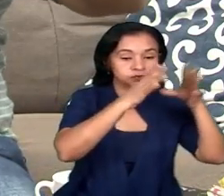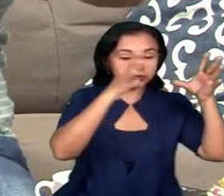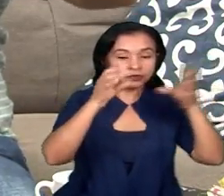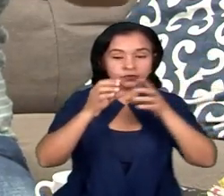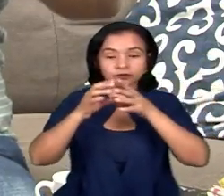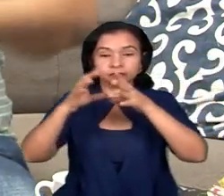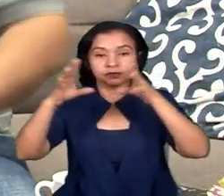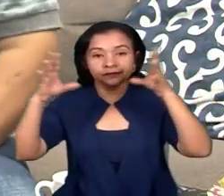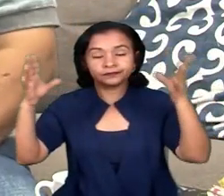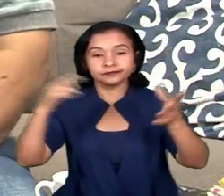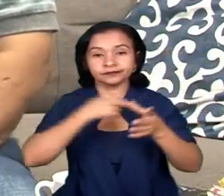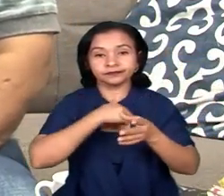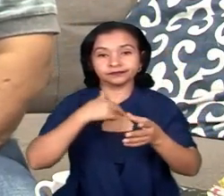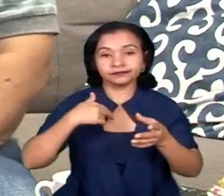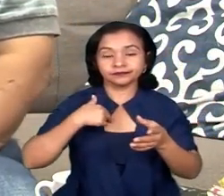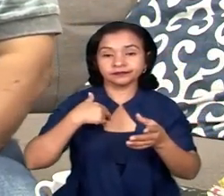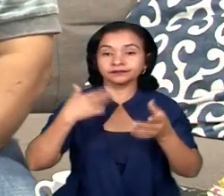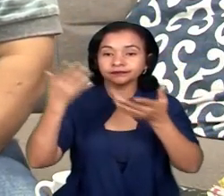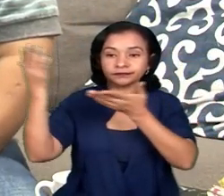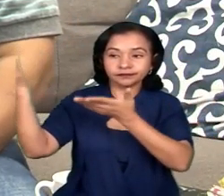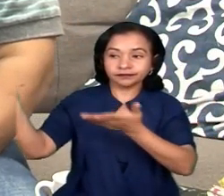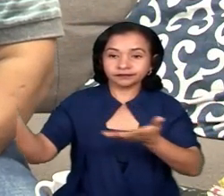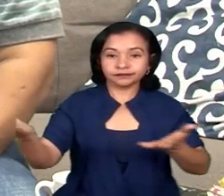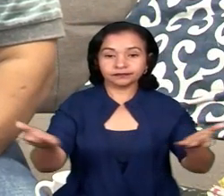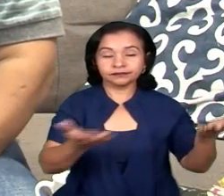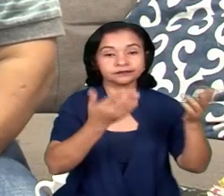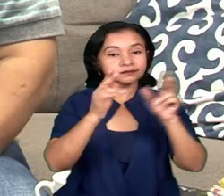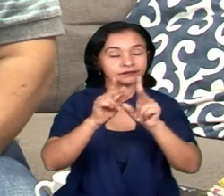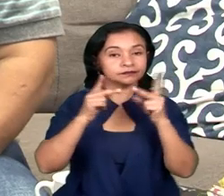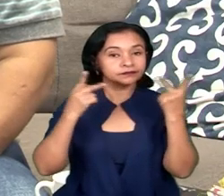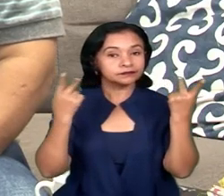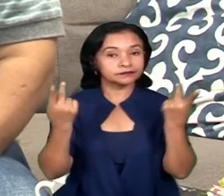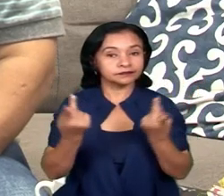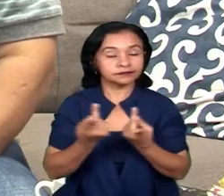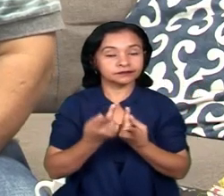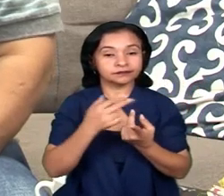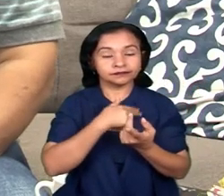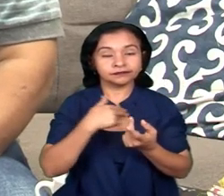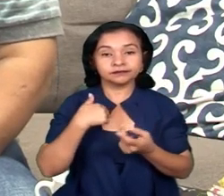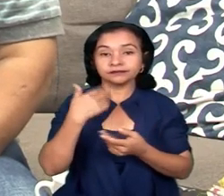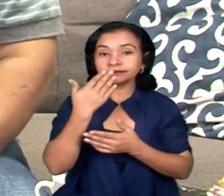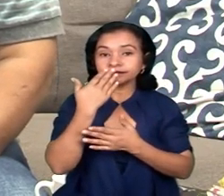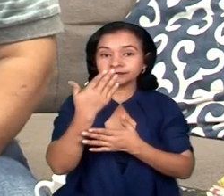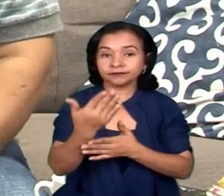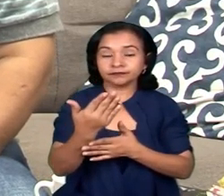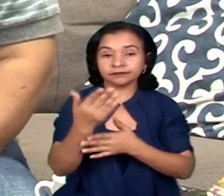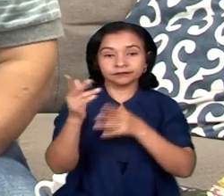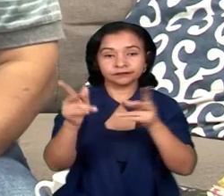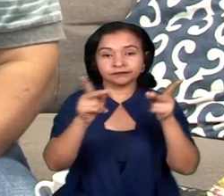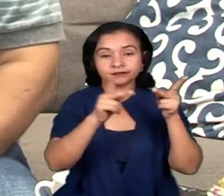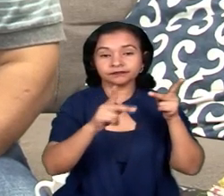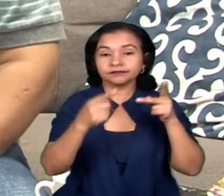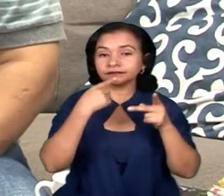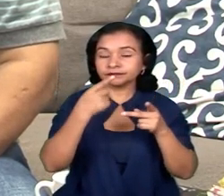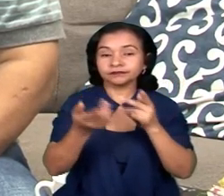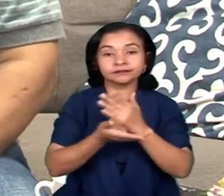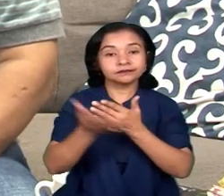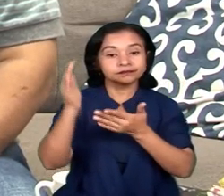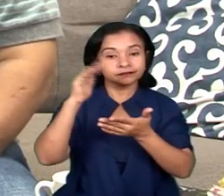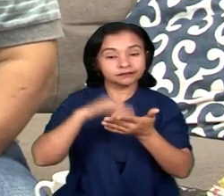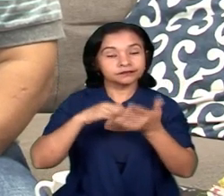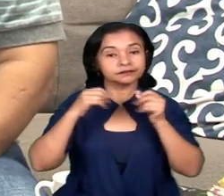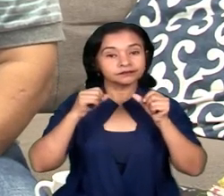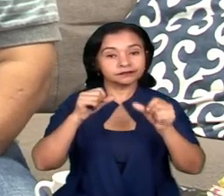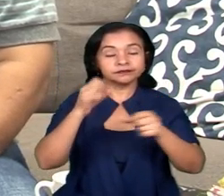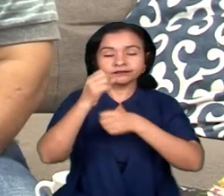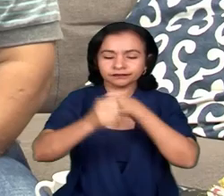haciendo todo lo que es esa bienvenida a la población. Creo que ha sido un éxito y la gente está pidiendo que lo podamos dejar por todos